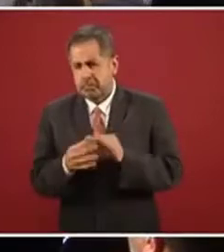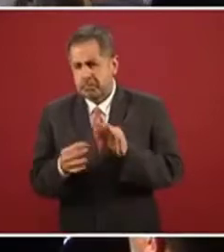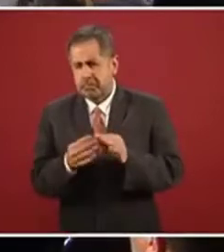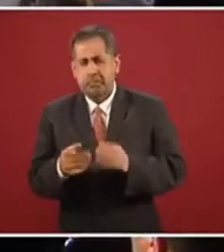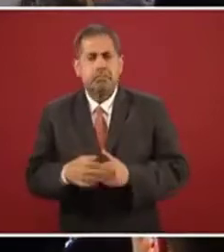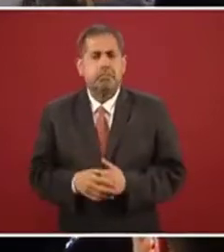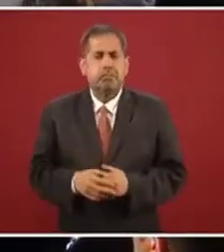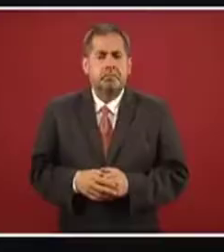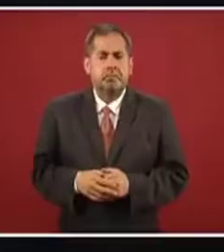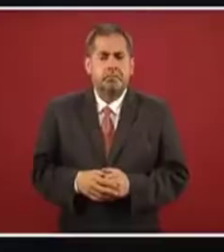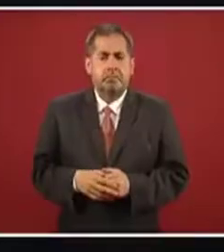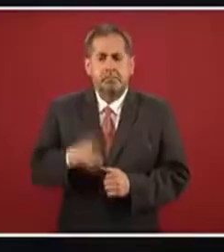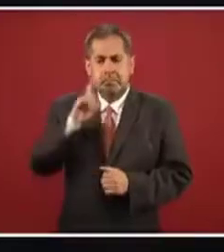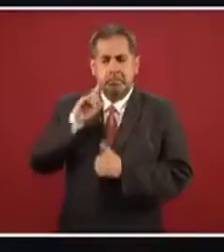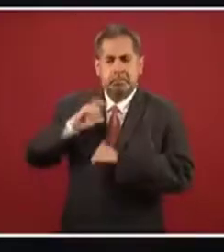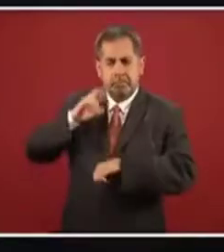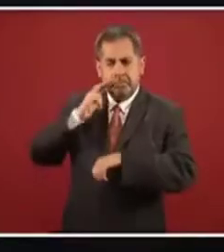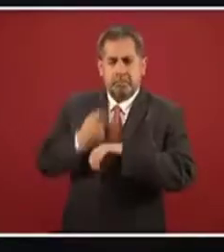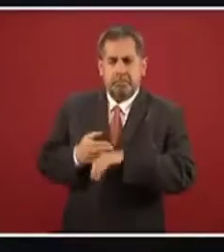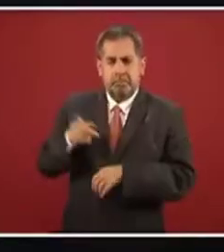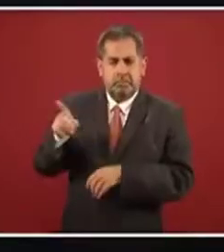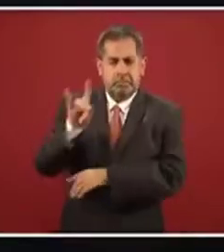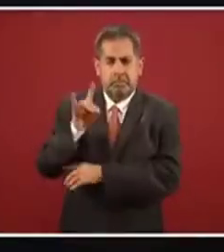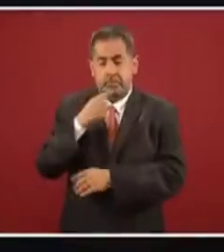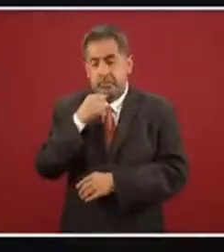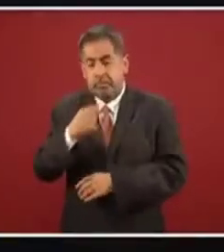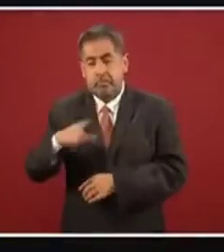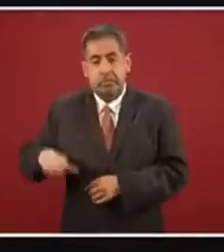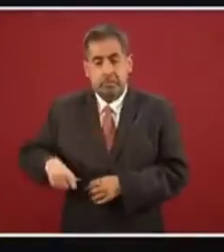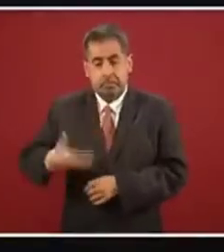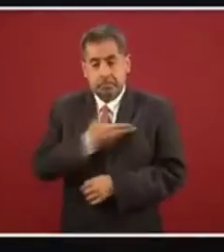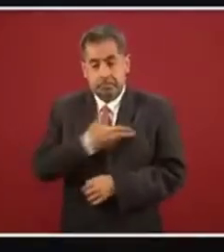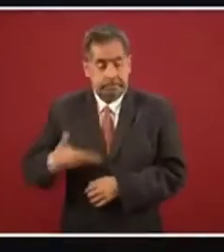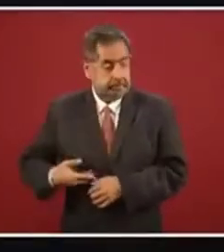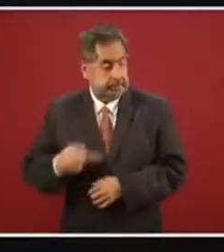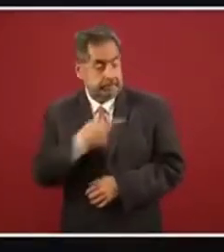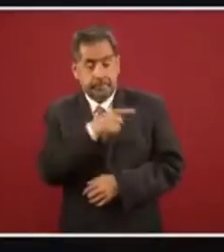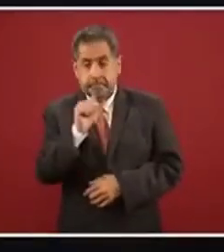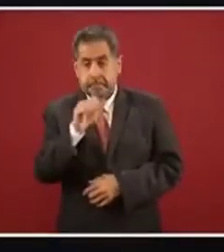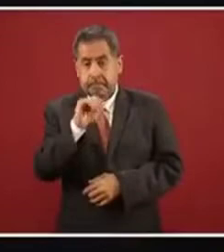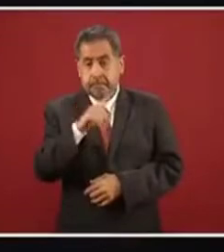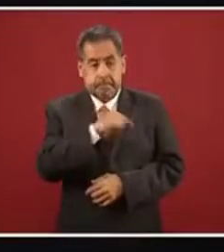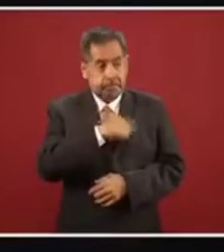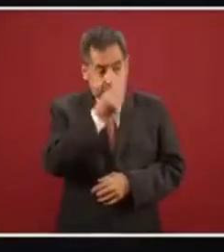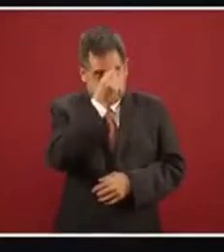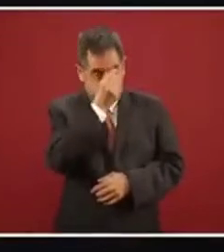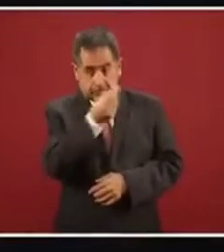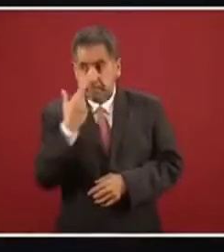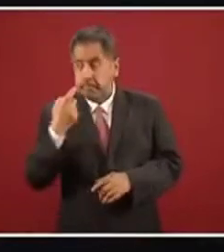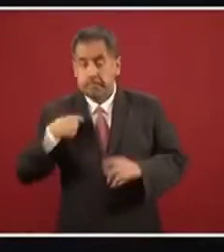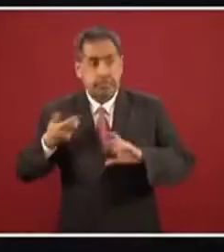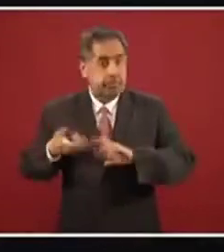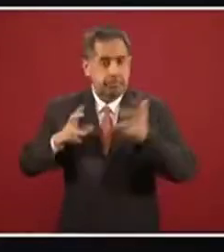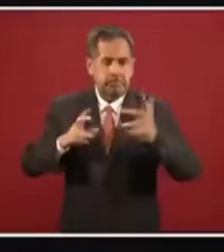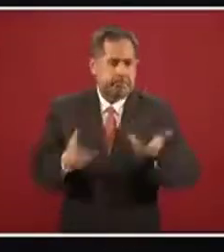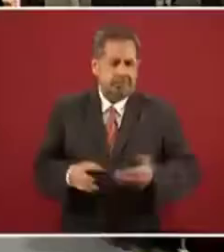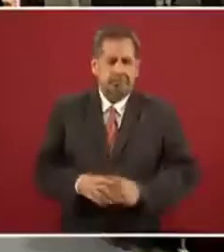Ajá, que la canciller de Bolivia dijo que desde el gobierno del presidente López Obrador se busca desestabilizar a